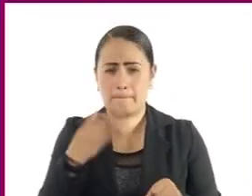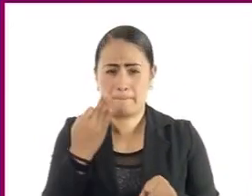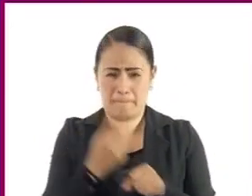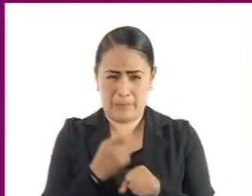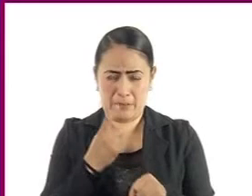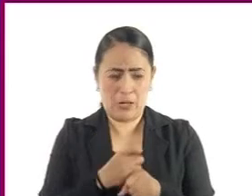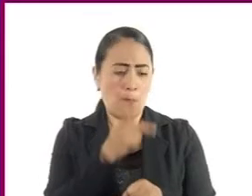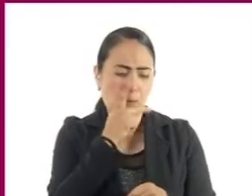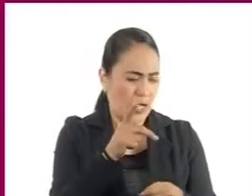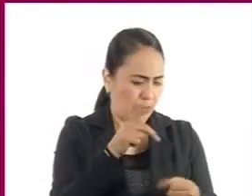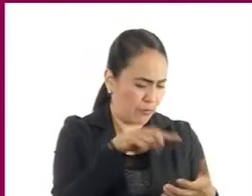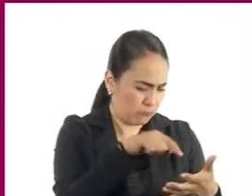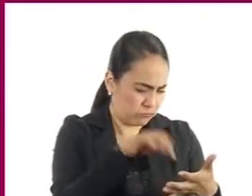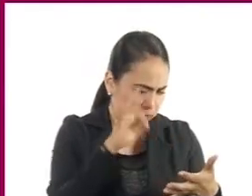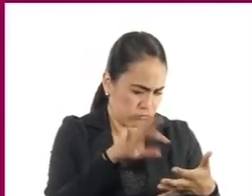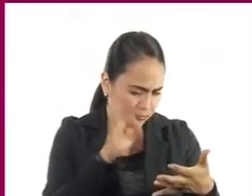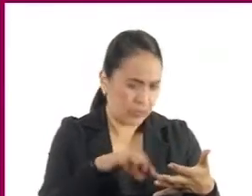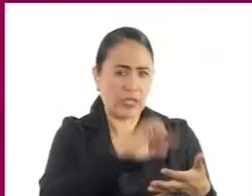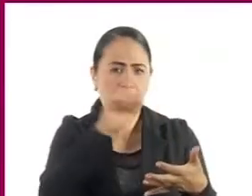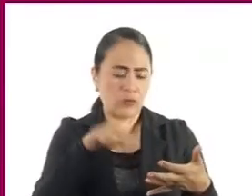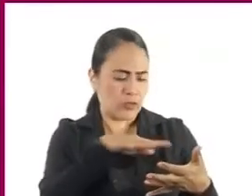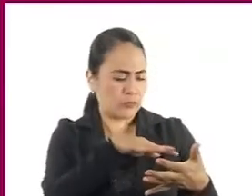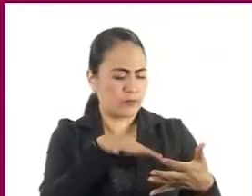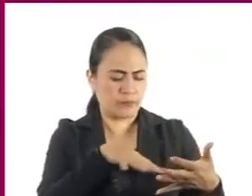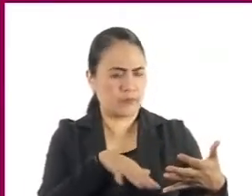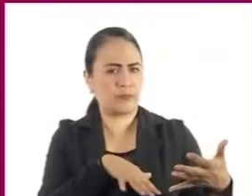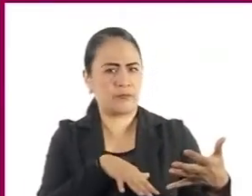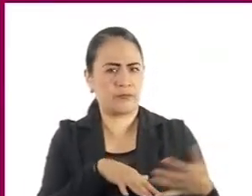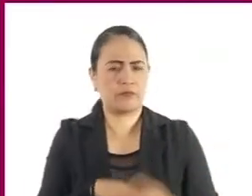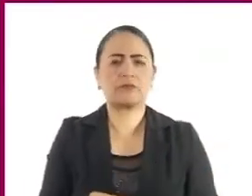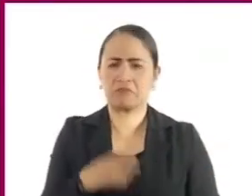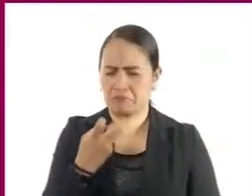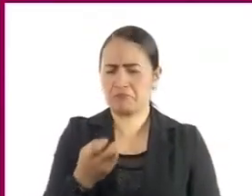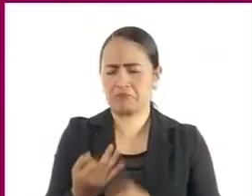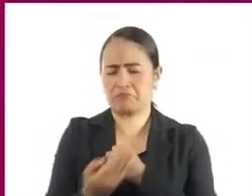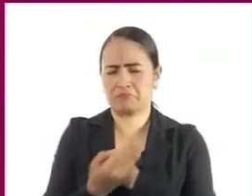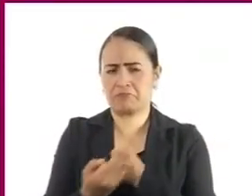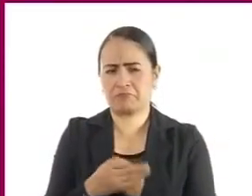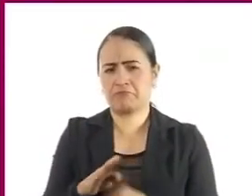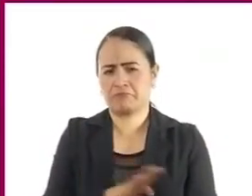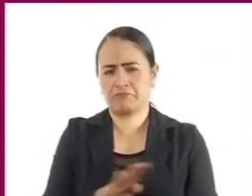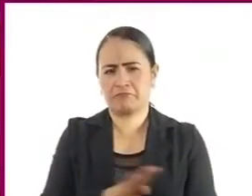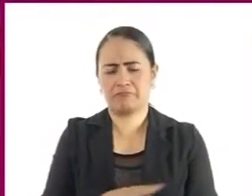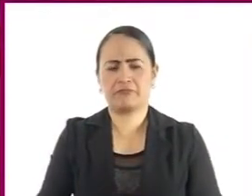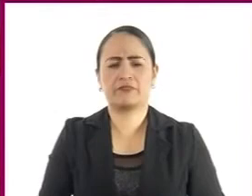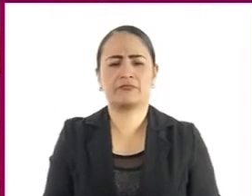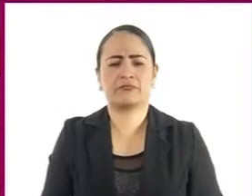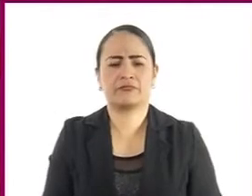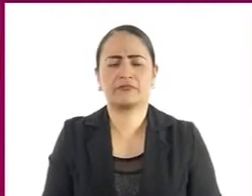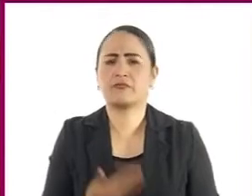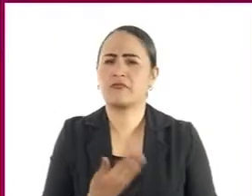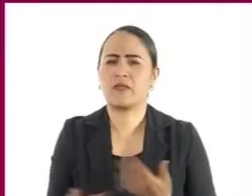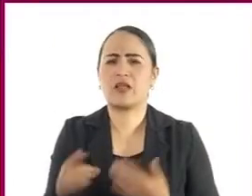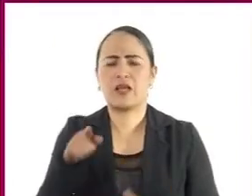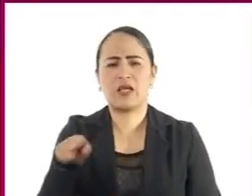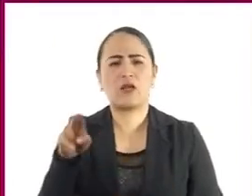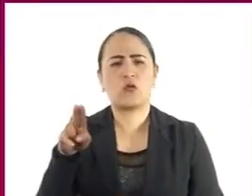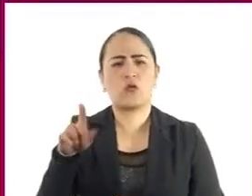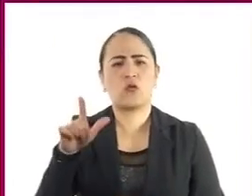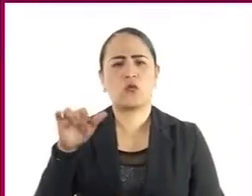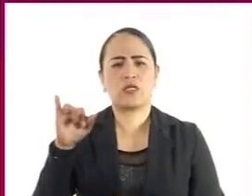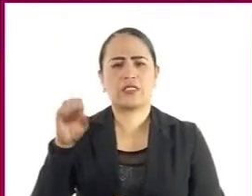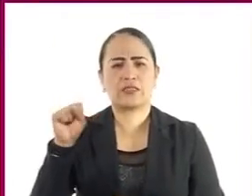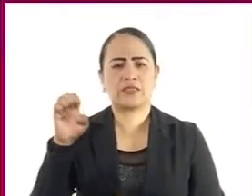barrido. Eso es muy eficiente, profesor. Ahora, ¿podemos ver qué ha hecho Ulises?